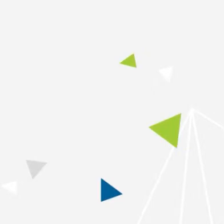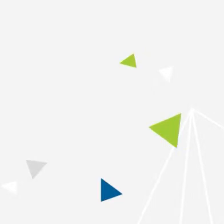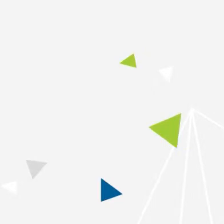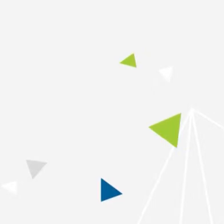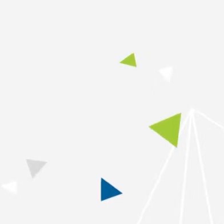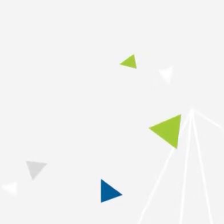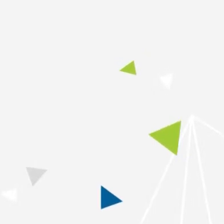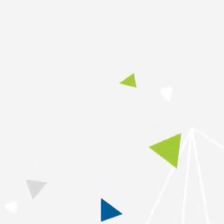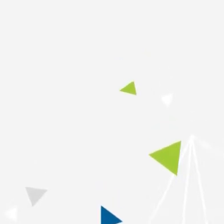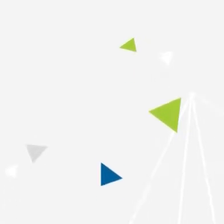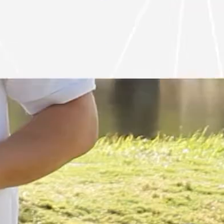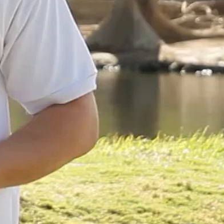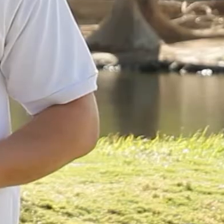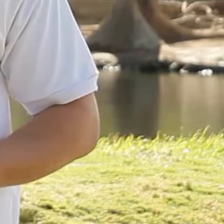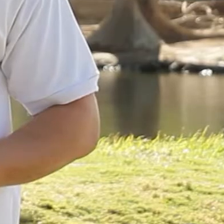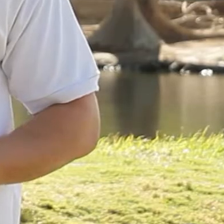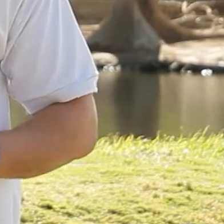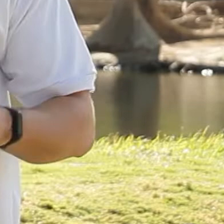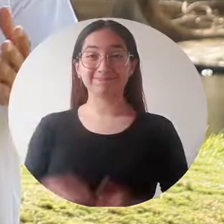Música